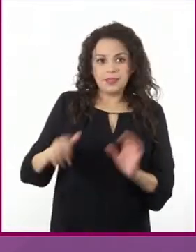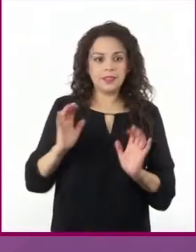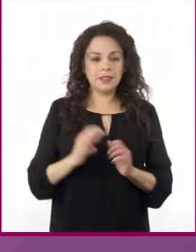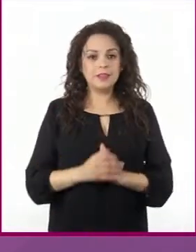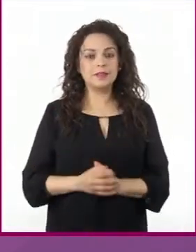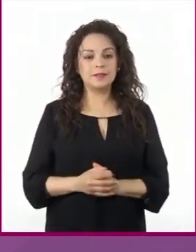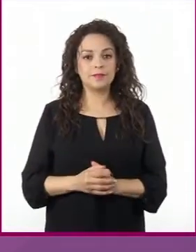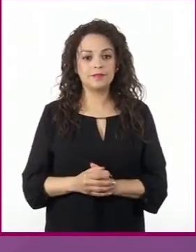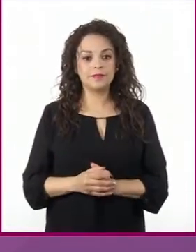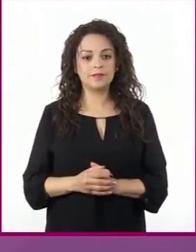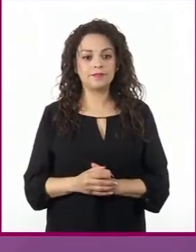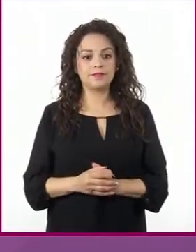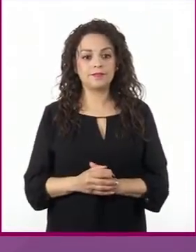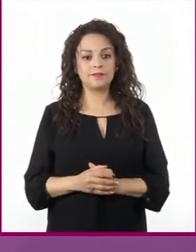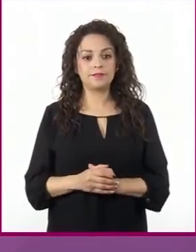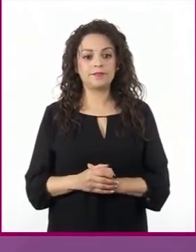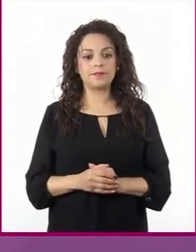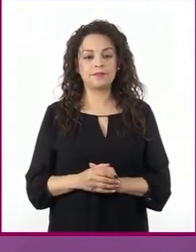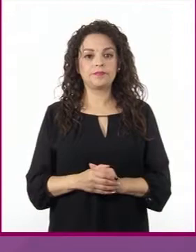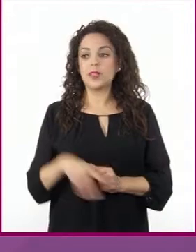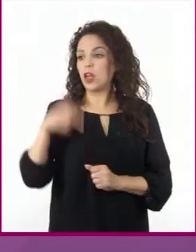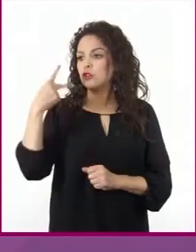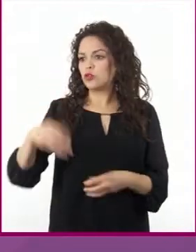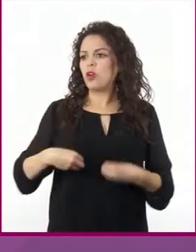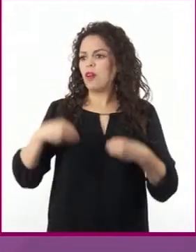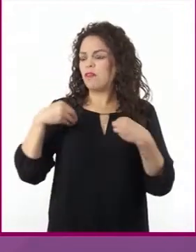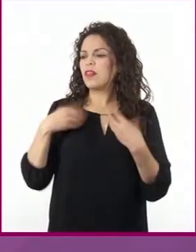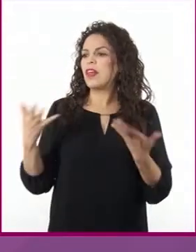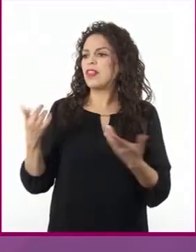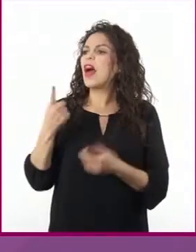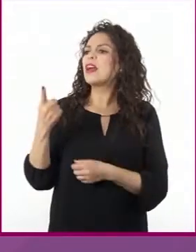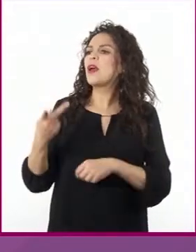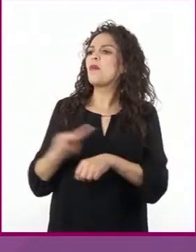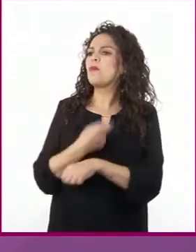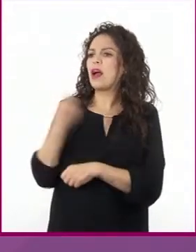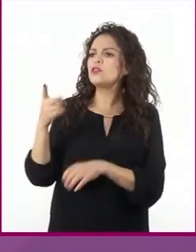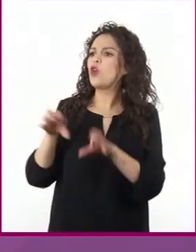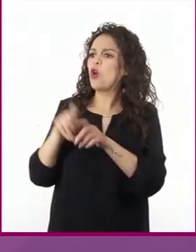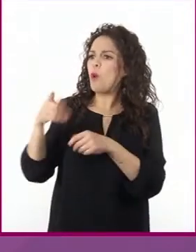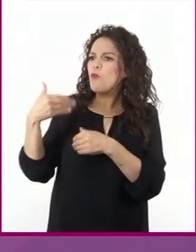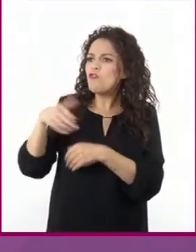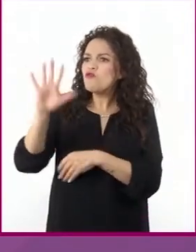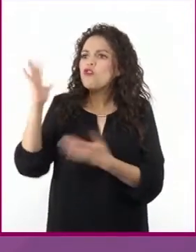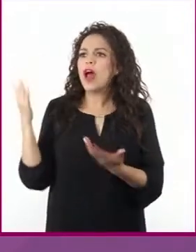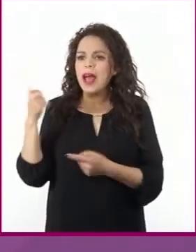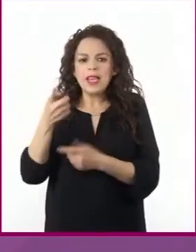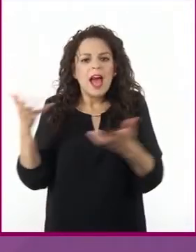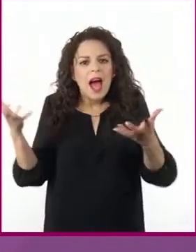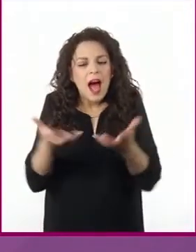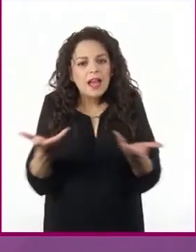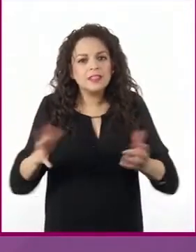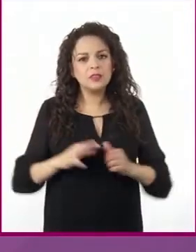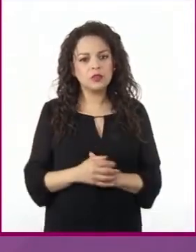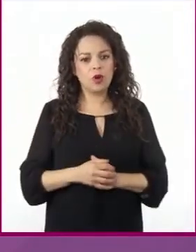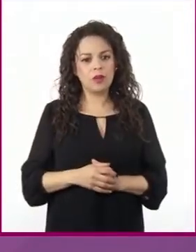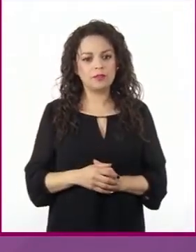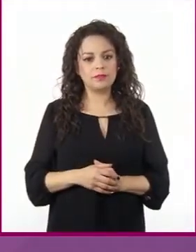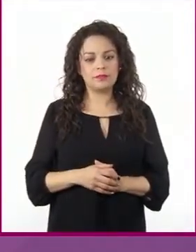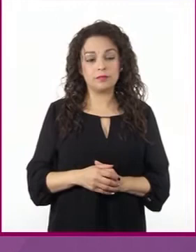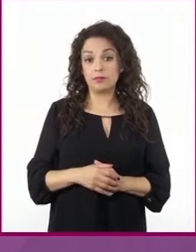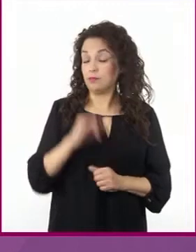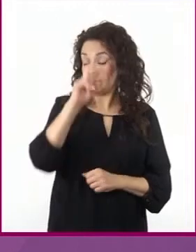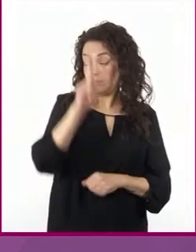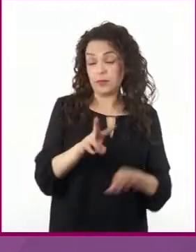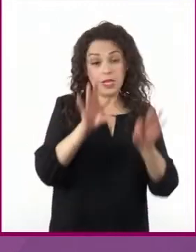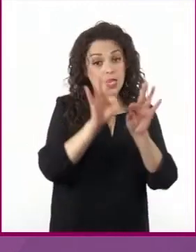que sepas lo que fue de su vida, cómo fue, qué hizo. No, sí es muy importante porque